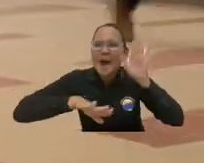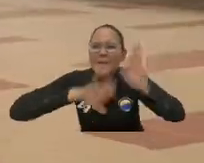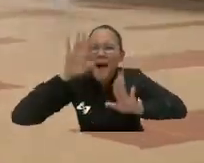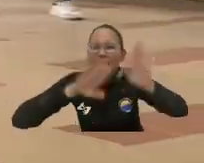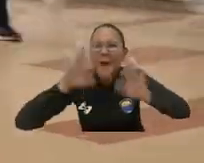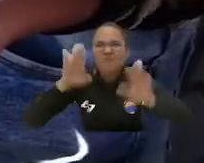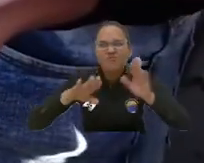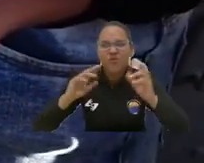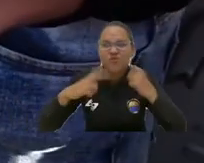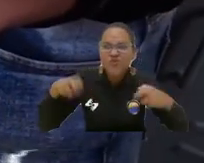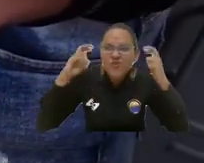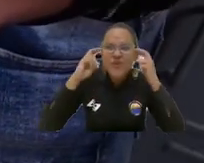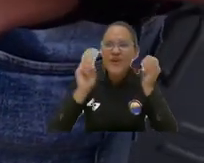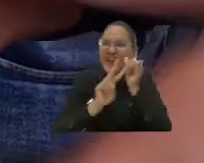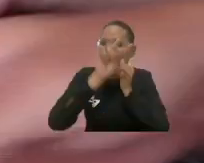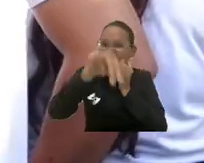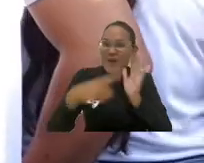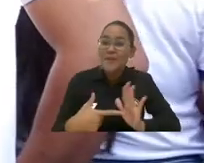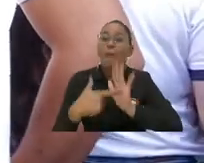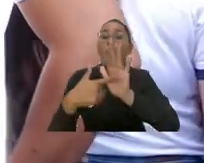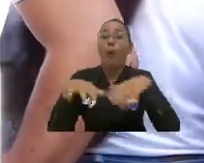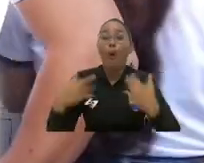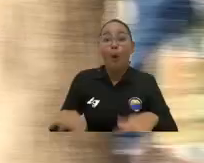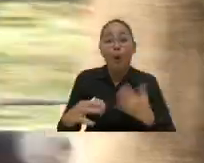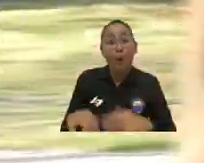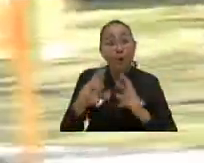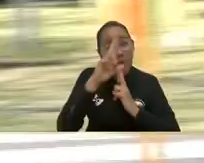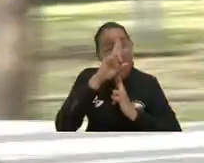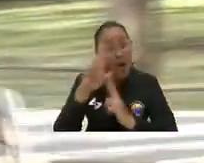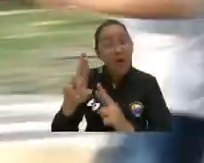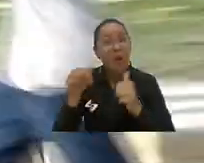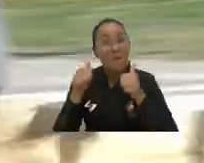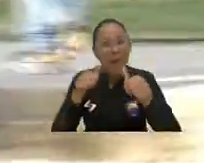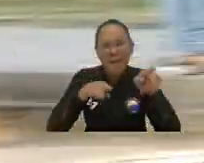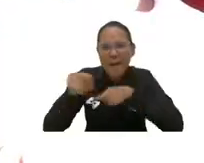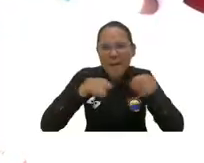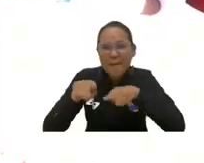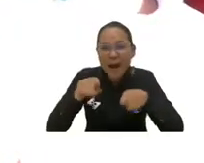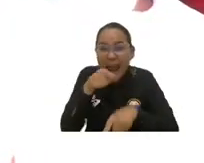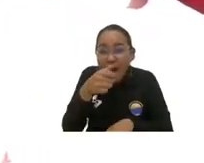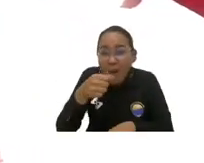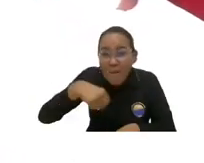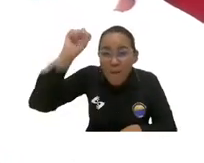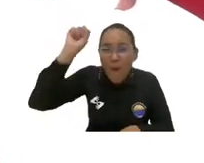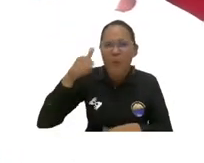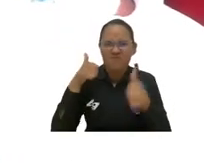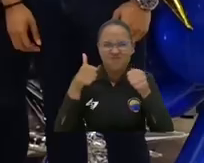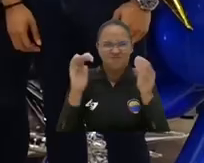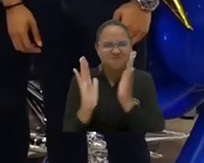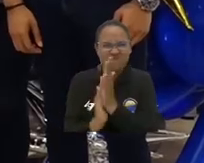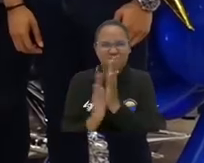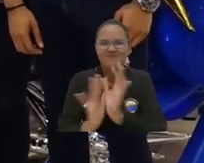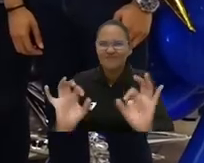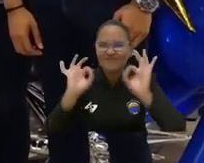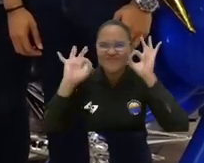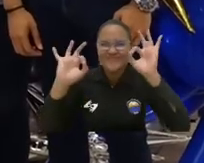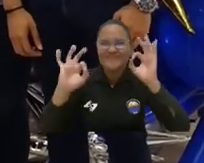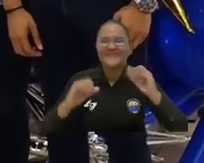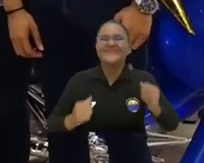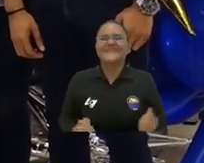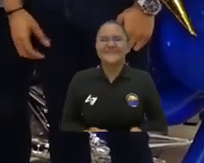sus habilidades y conocimientos en diferentes áreas de la ingeniería civil, siendo reconocidos los mejores competidores.